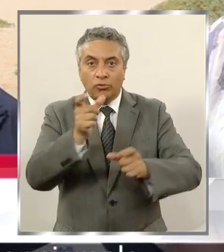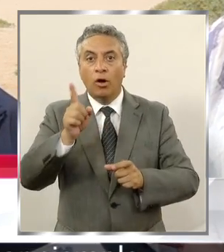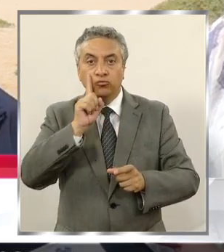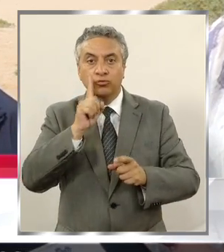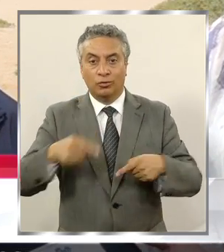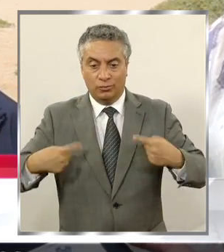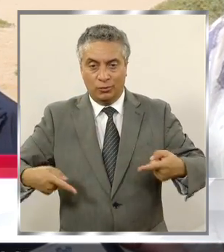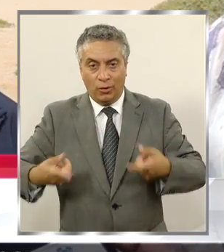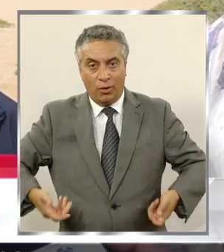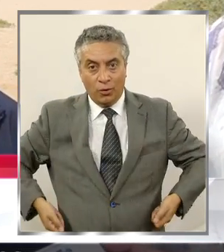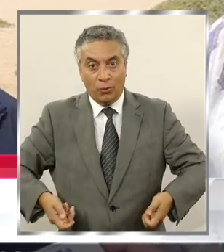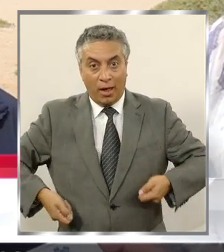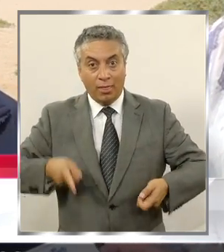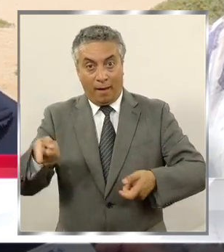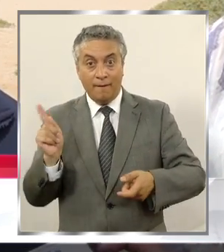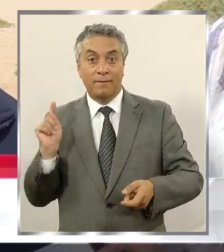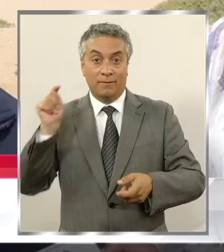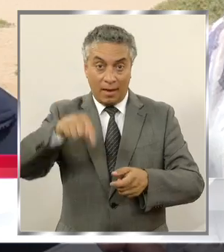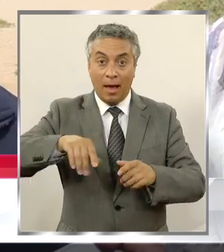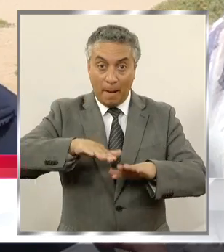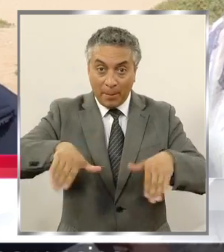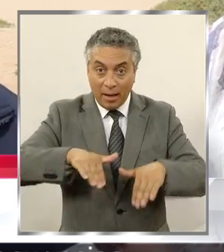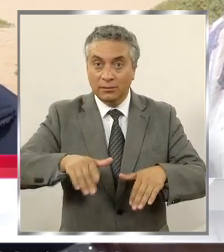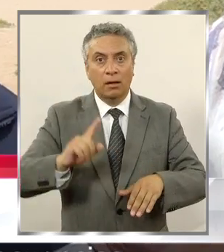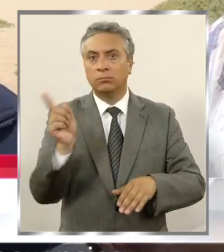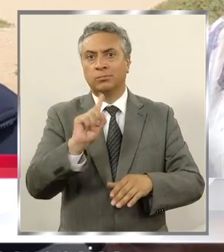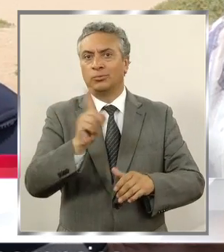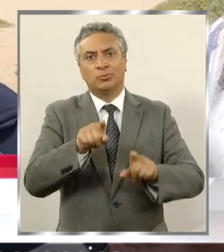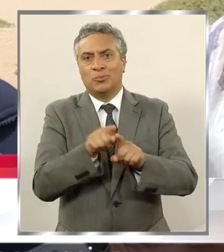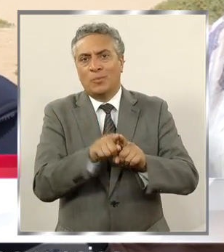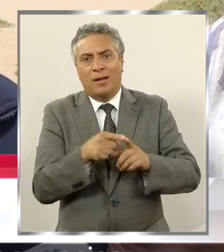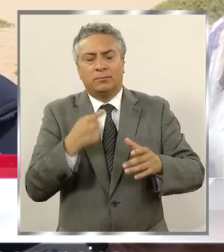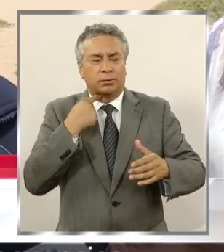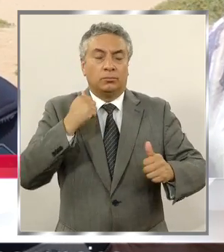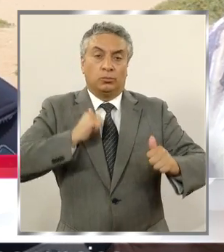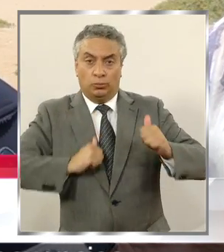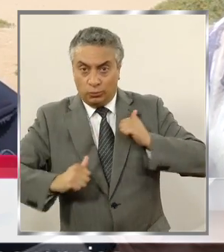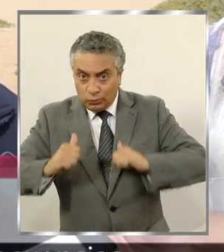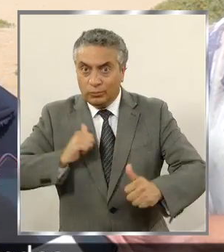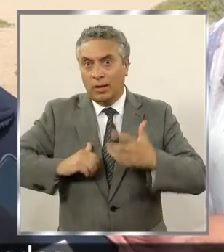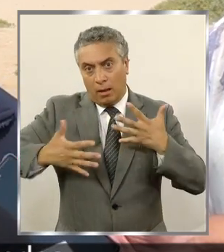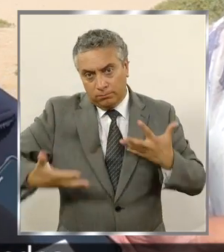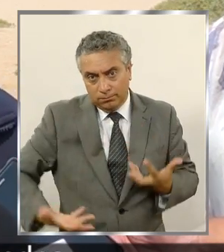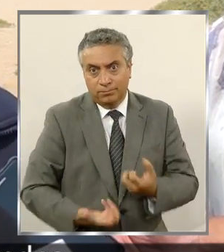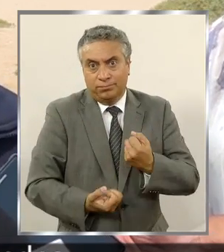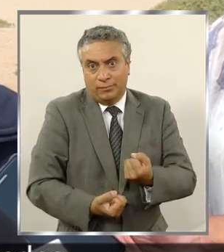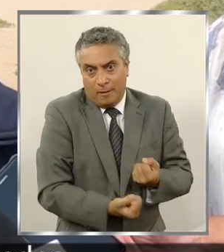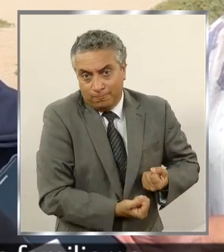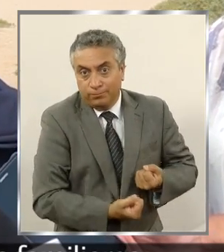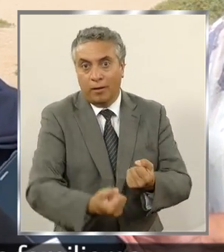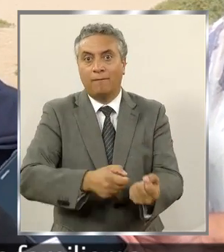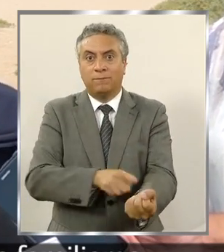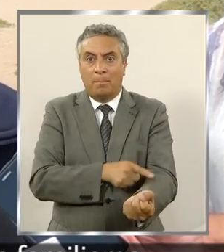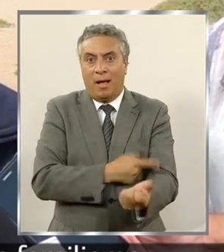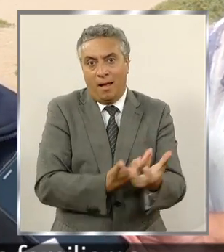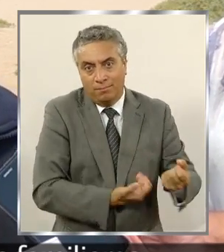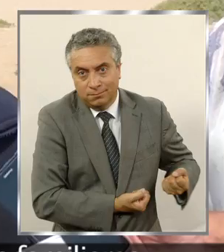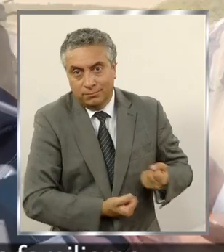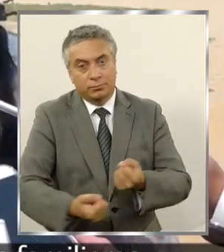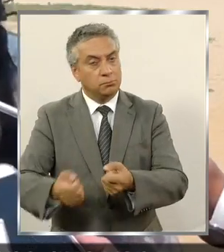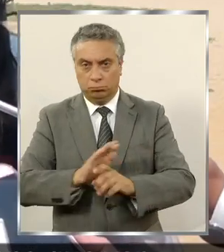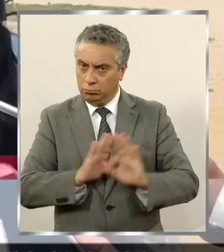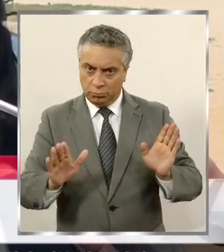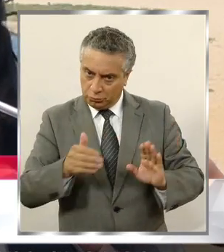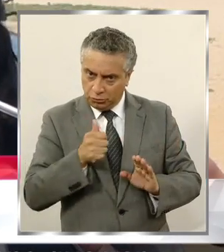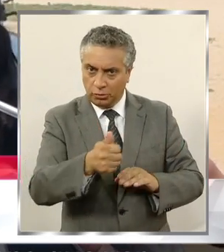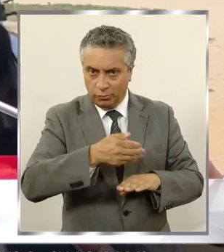por ejemplo, usan una silla de ruedas y vengan a la playa, no tengan que sufrir las consecuencias de tener que ser desplazados prácticamente en andas por sus familiares.